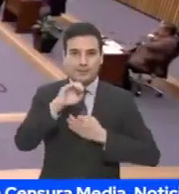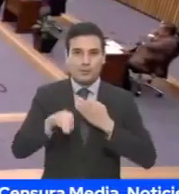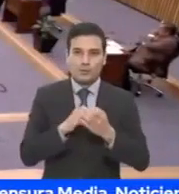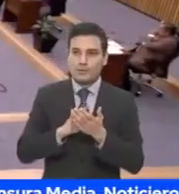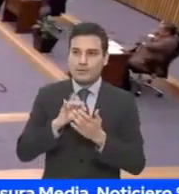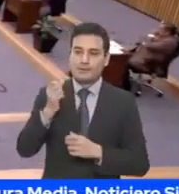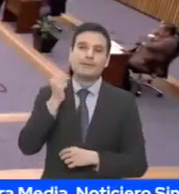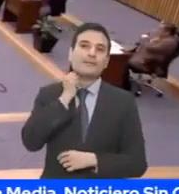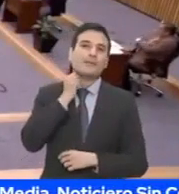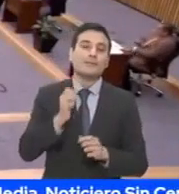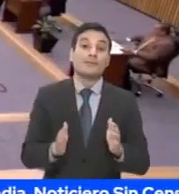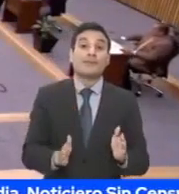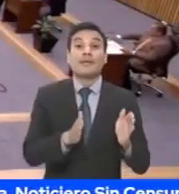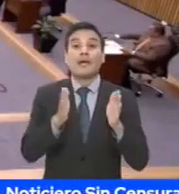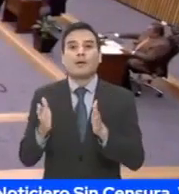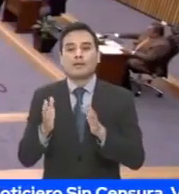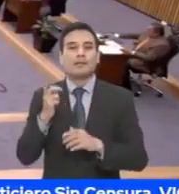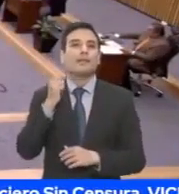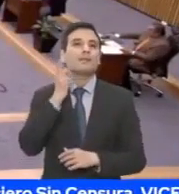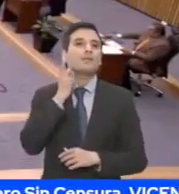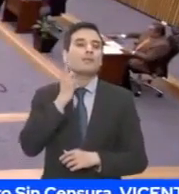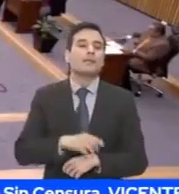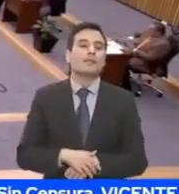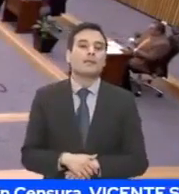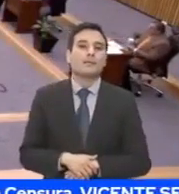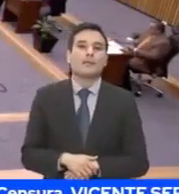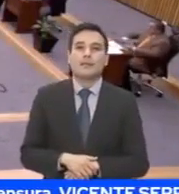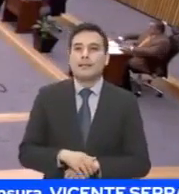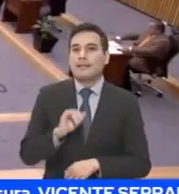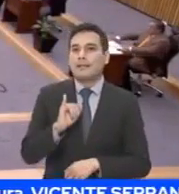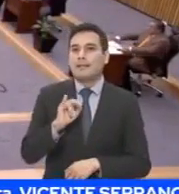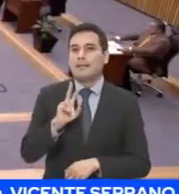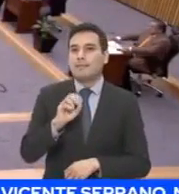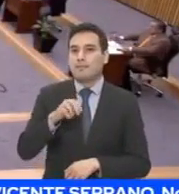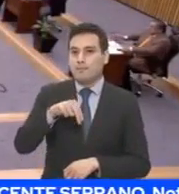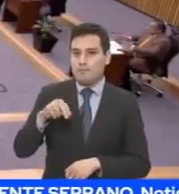Gracias, senador. Tiene ahora la palabra la diputada Ivonne Ortega, por favor.